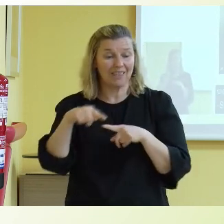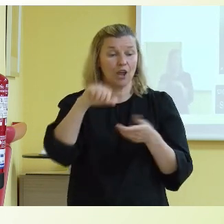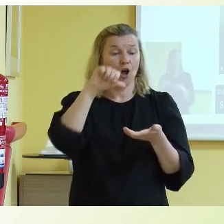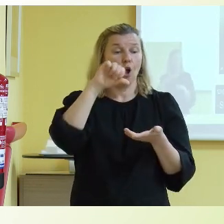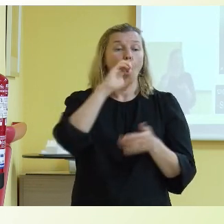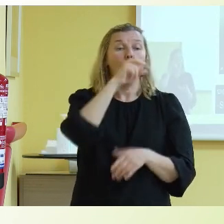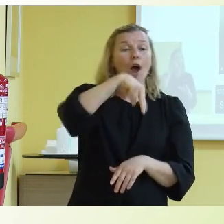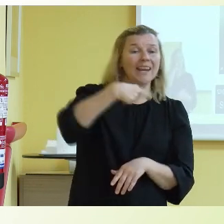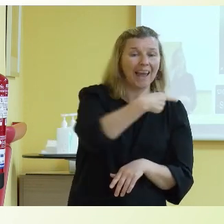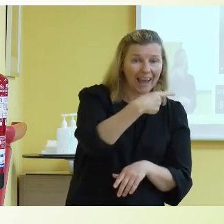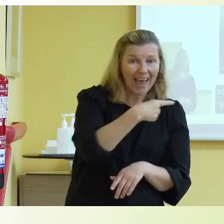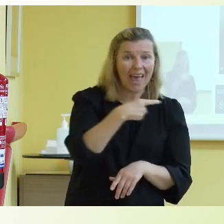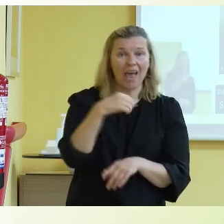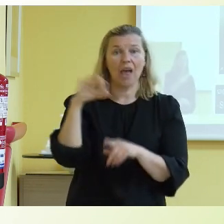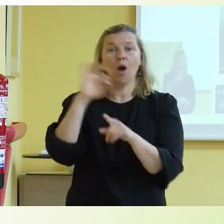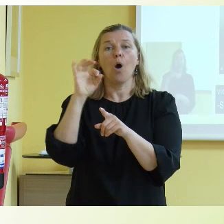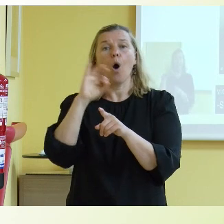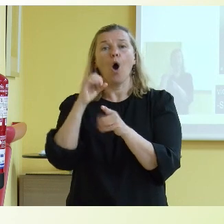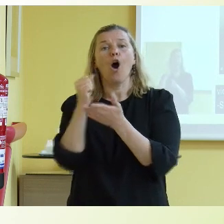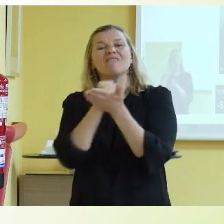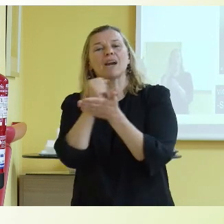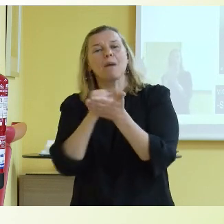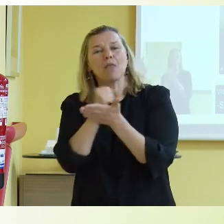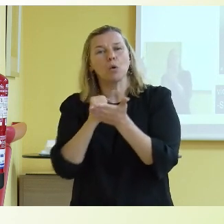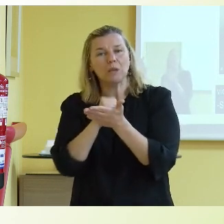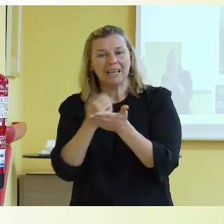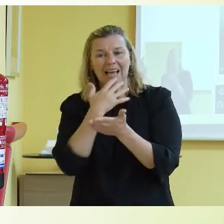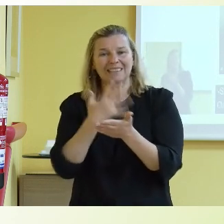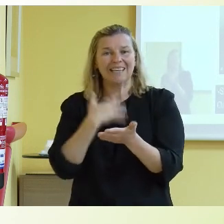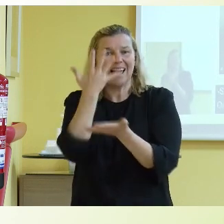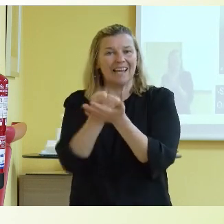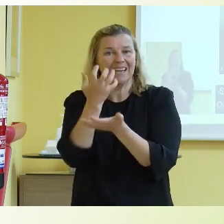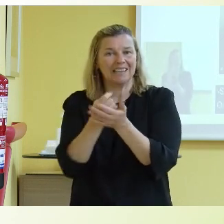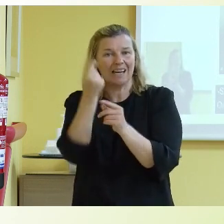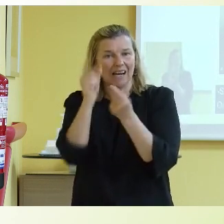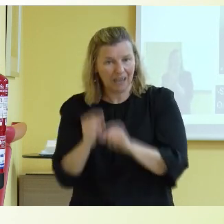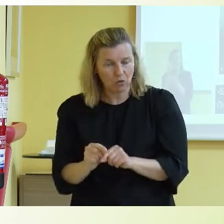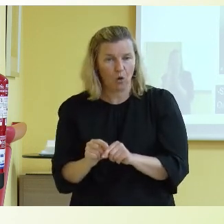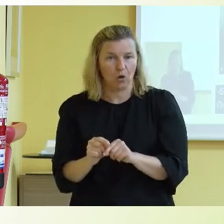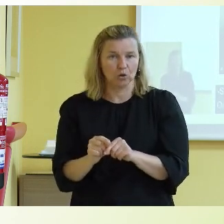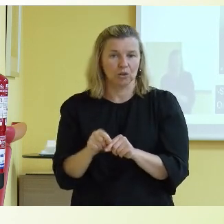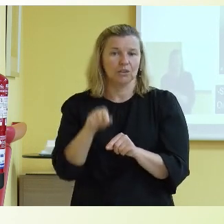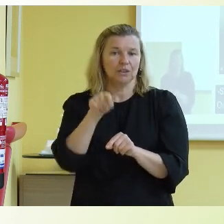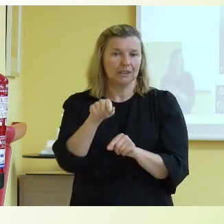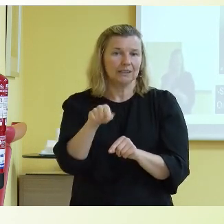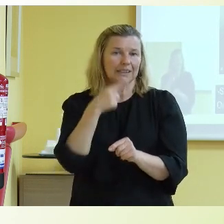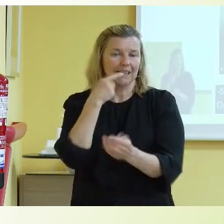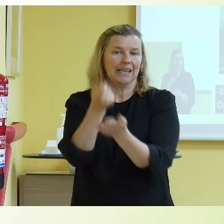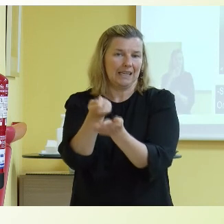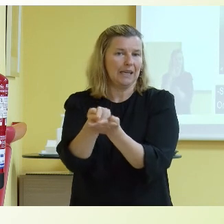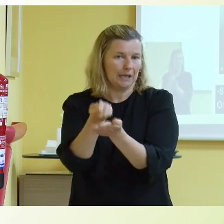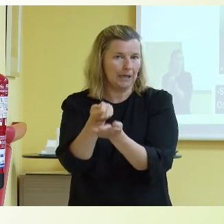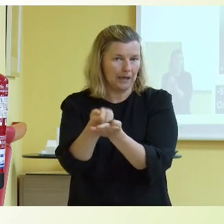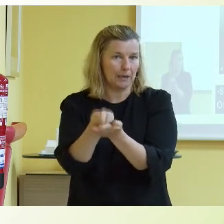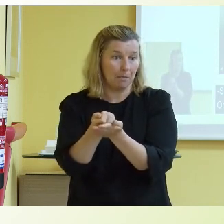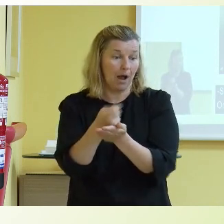lucro o con ánimo de lucro. Por ejemplo, las farmacéuticas, si quieren descargar datos de forma masiva, sí que se les cobra,